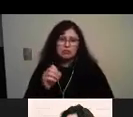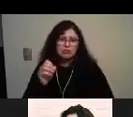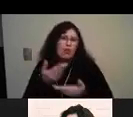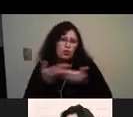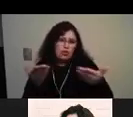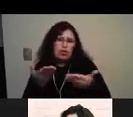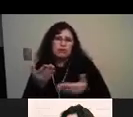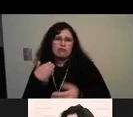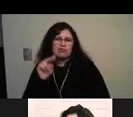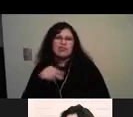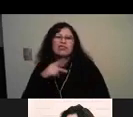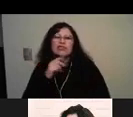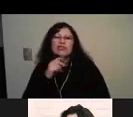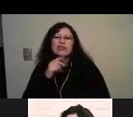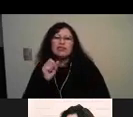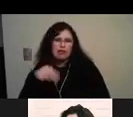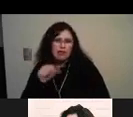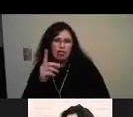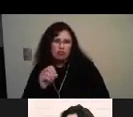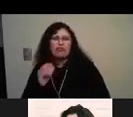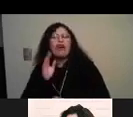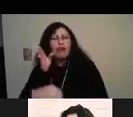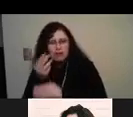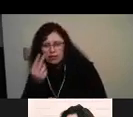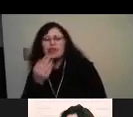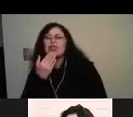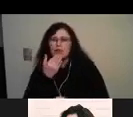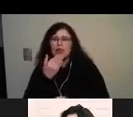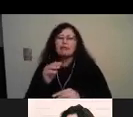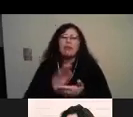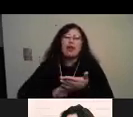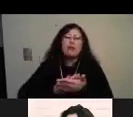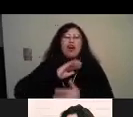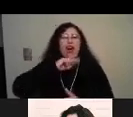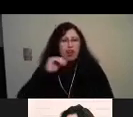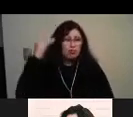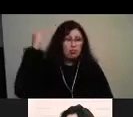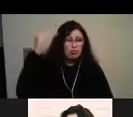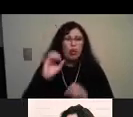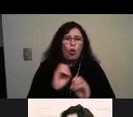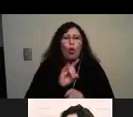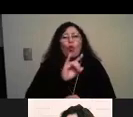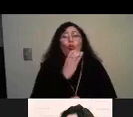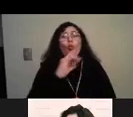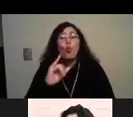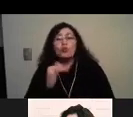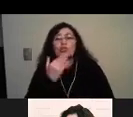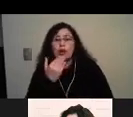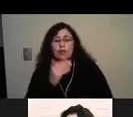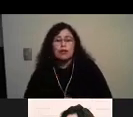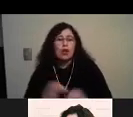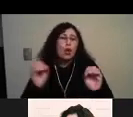les va a tocar. Si alguien pasa, por ejemplo, por la unidad de geriatría agudo, si alguien pasa, por ejemplo, por UCI, si alguien pasa por un servicio